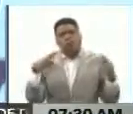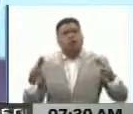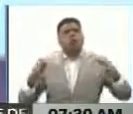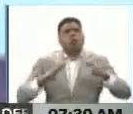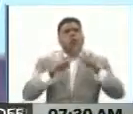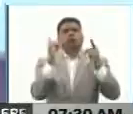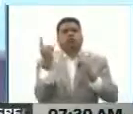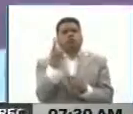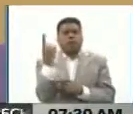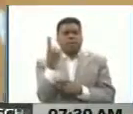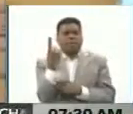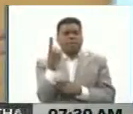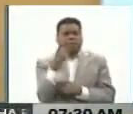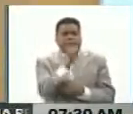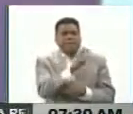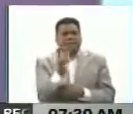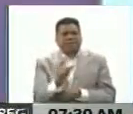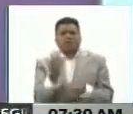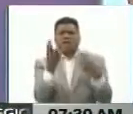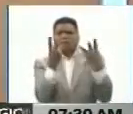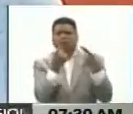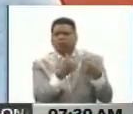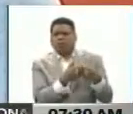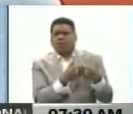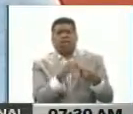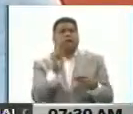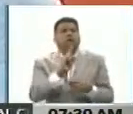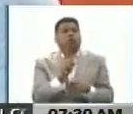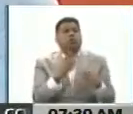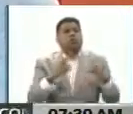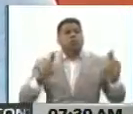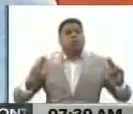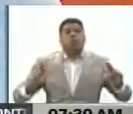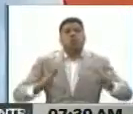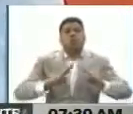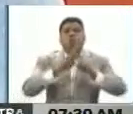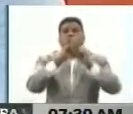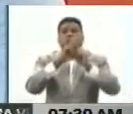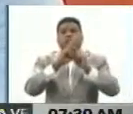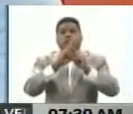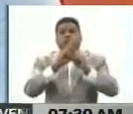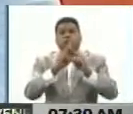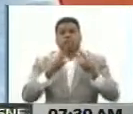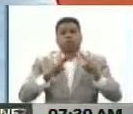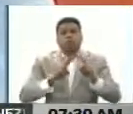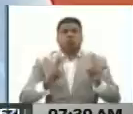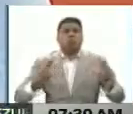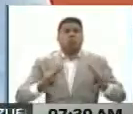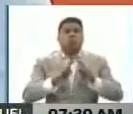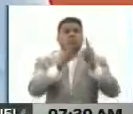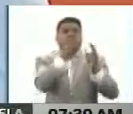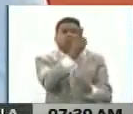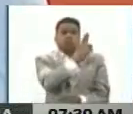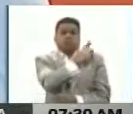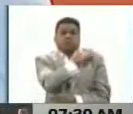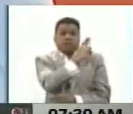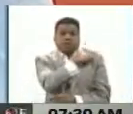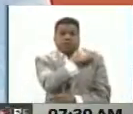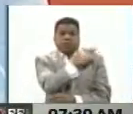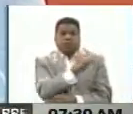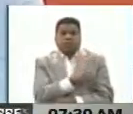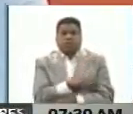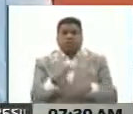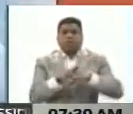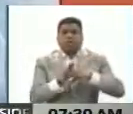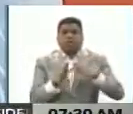de cultores y poetas? No, es un encuentro de autoridades culturales, okay. No de cultores, de autoridades culturales, okay. Directores de cultura de las